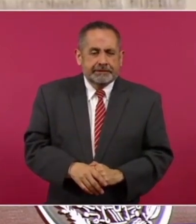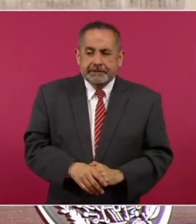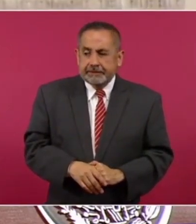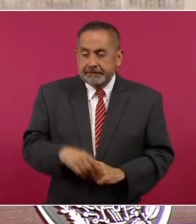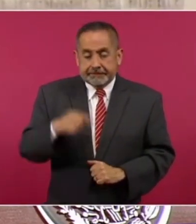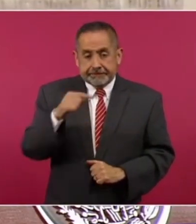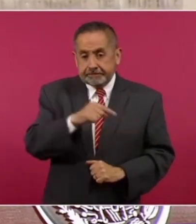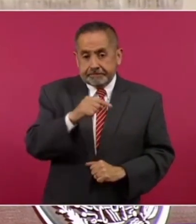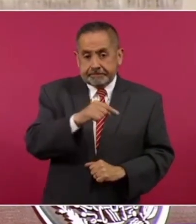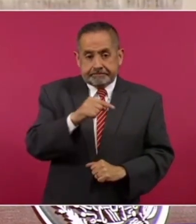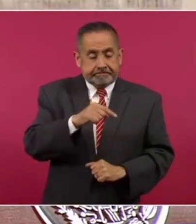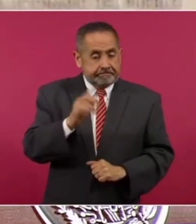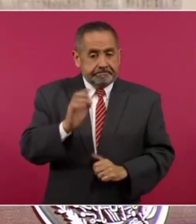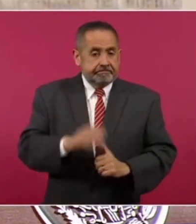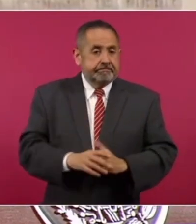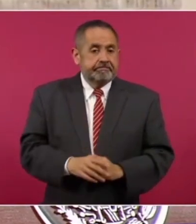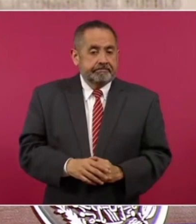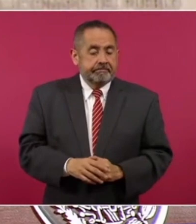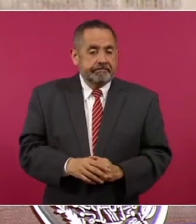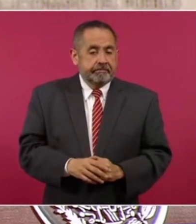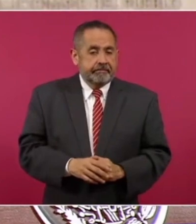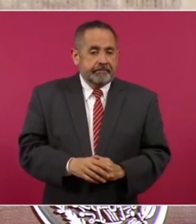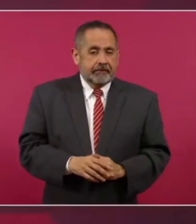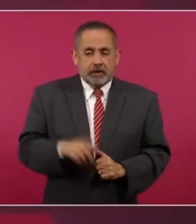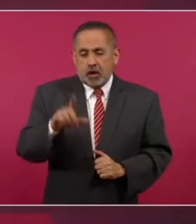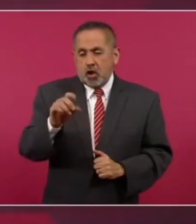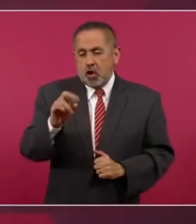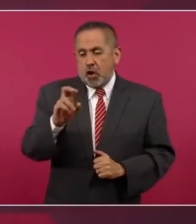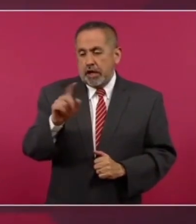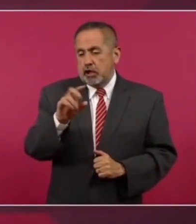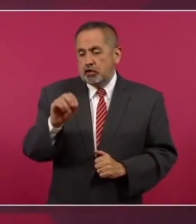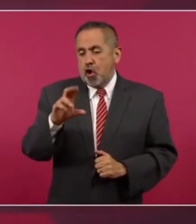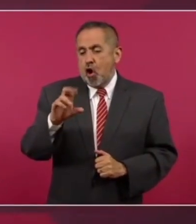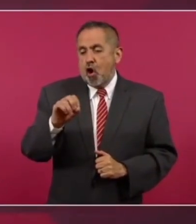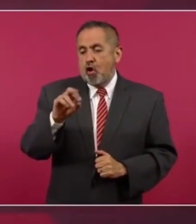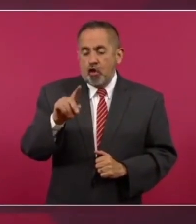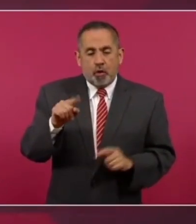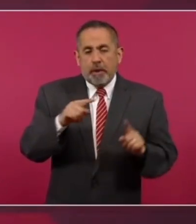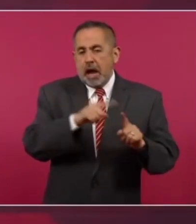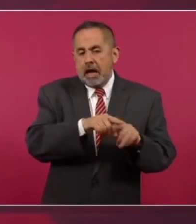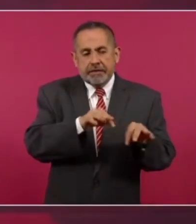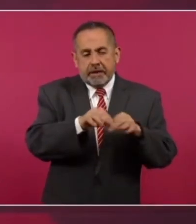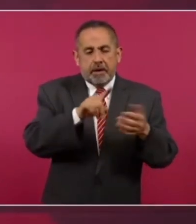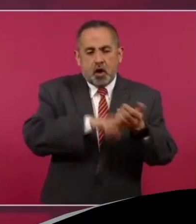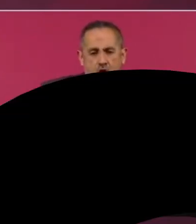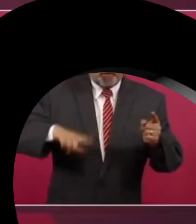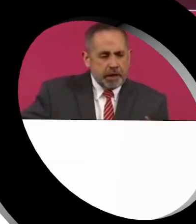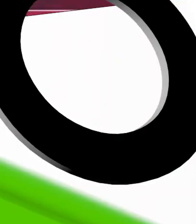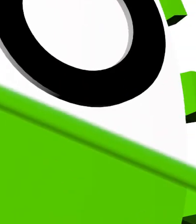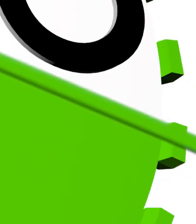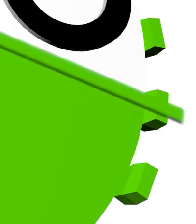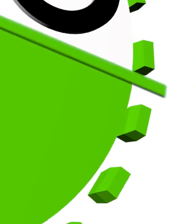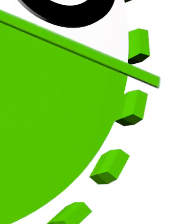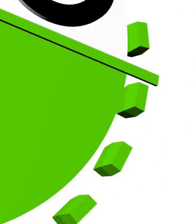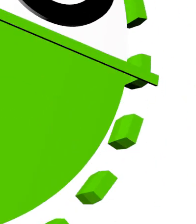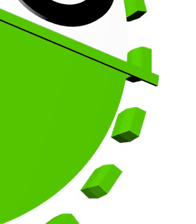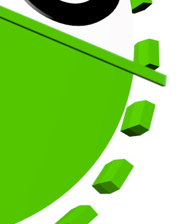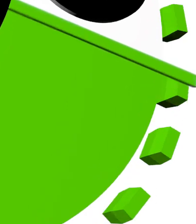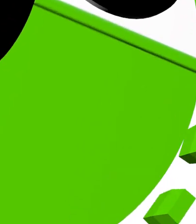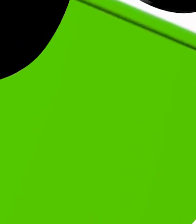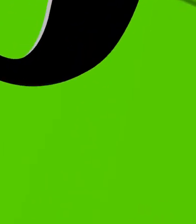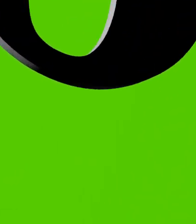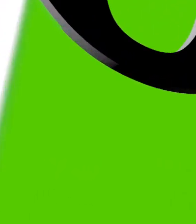que es un servidor público sin principios, un farsante y racista. Esto tras el llamado a rebelarse contra el Plan B.